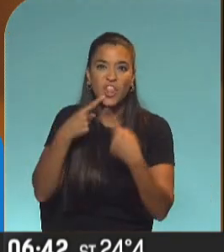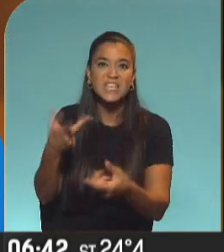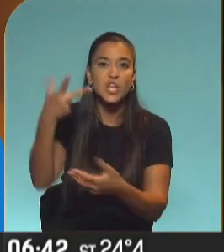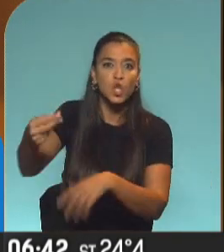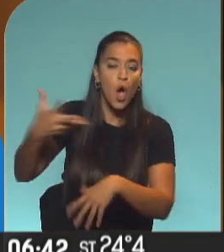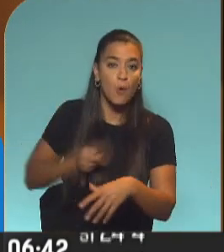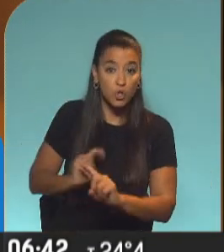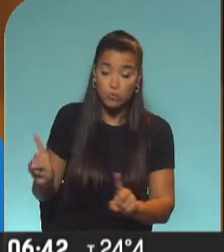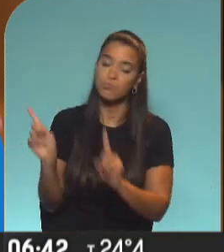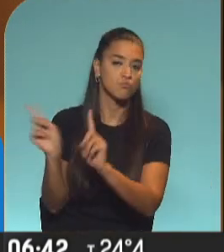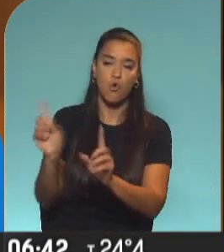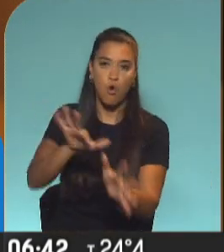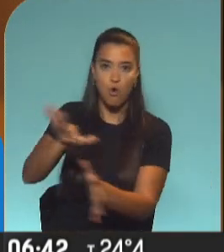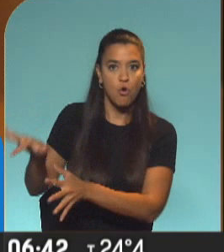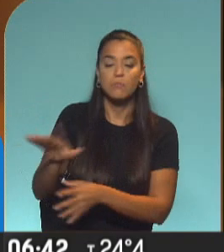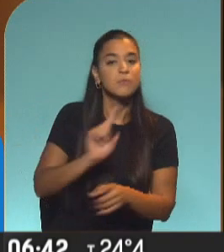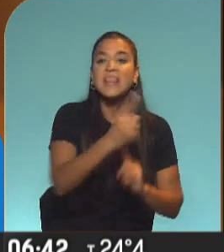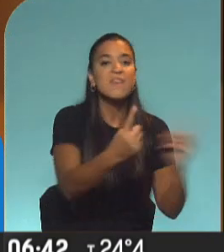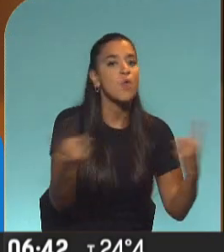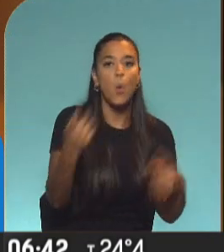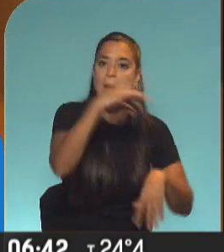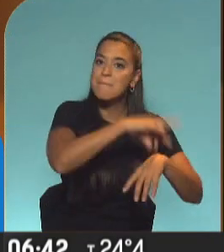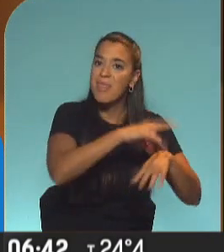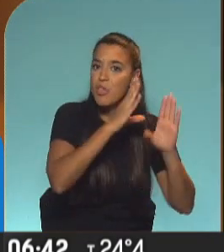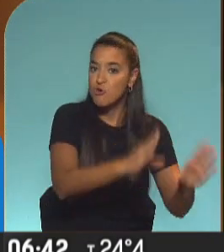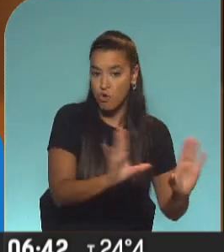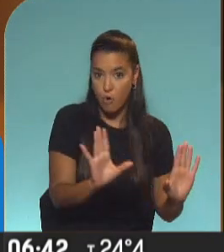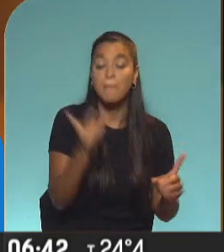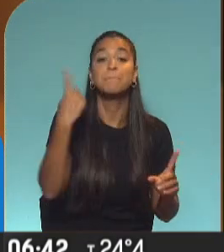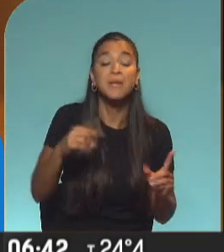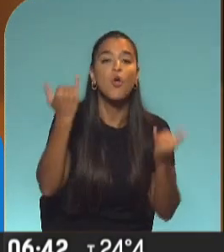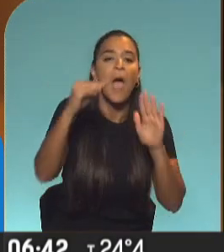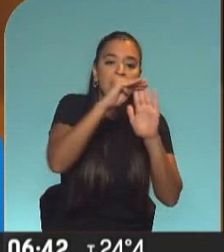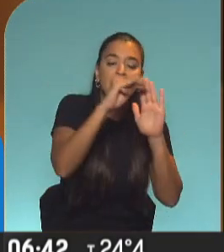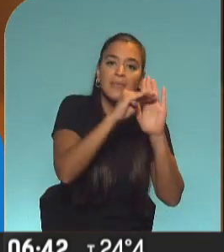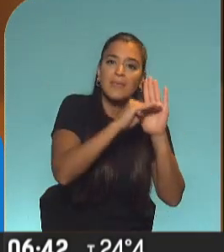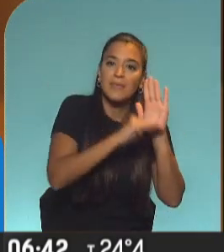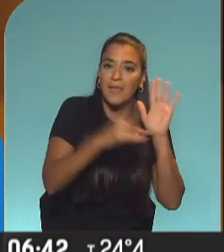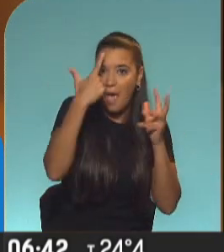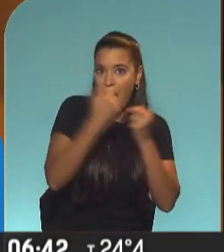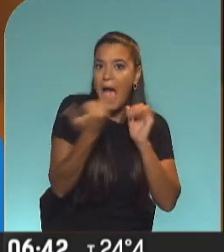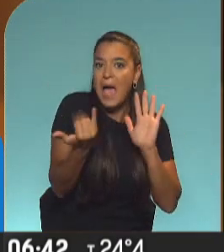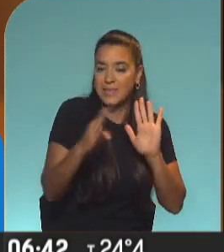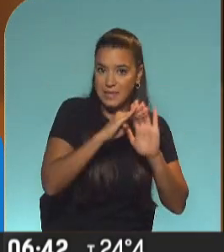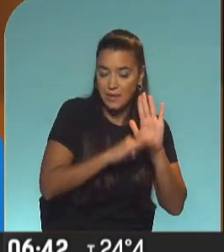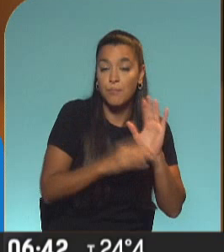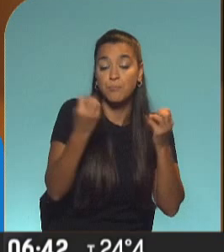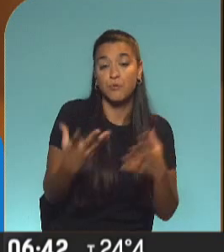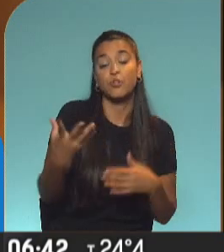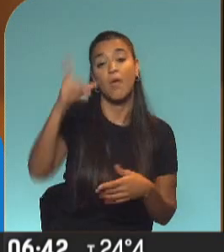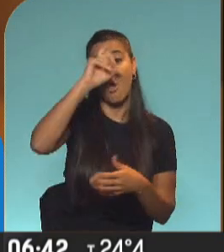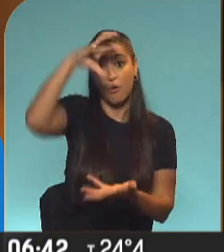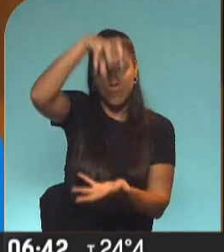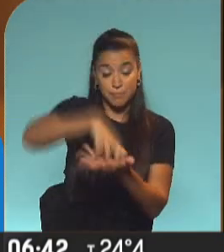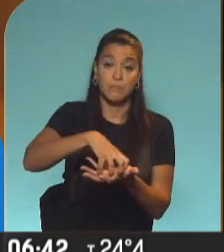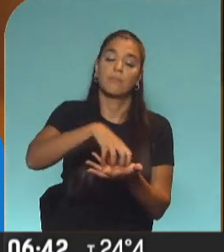institucional, sigue siendo individual. Sin embargo, se incorporan algunas concesiones, podemos decirles. ¿Por qué? Porque aquellas instituciones de la